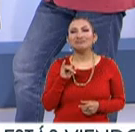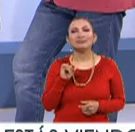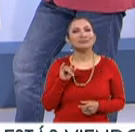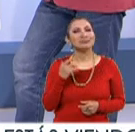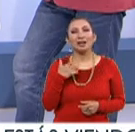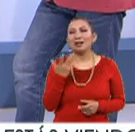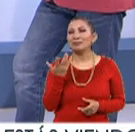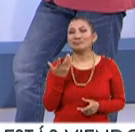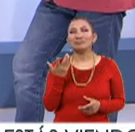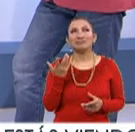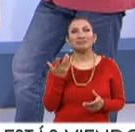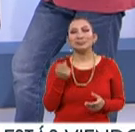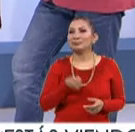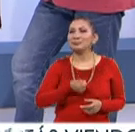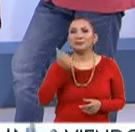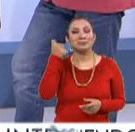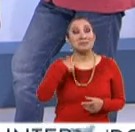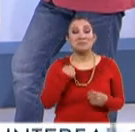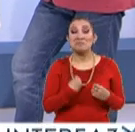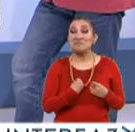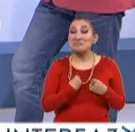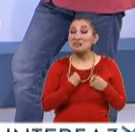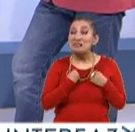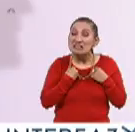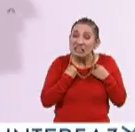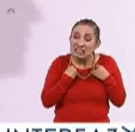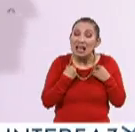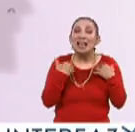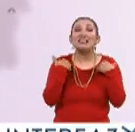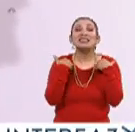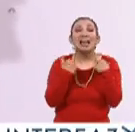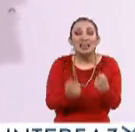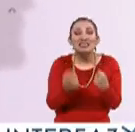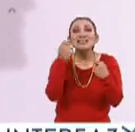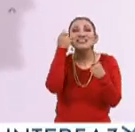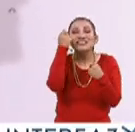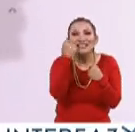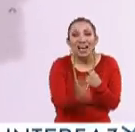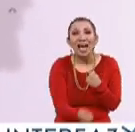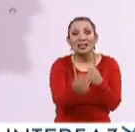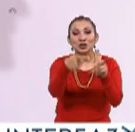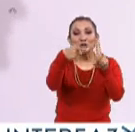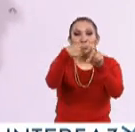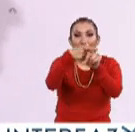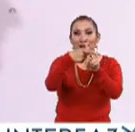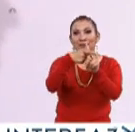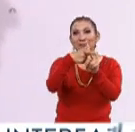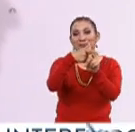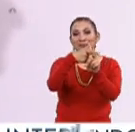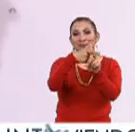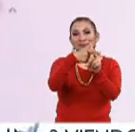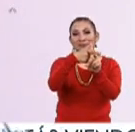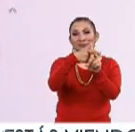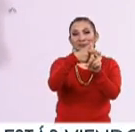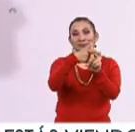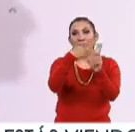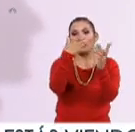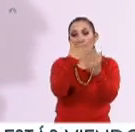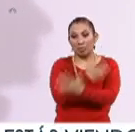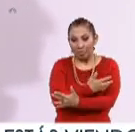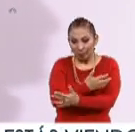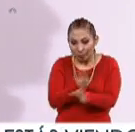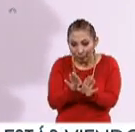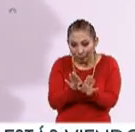pero no solo eso. Es la primera vez en mi vida que entiendo qué significa sumar. Me dejó